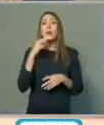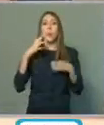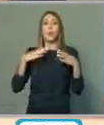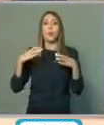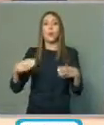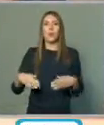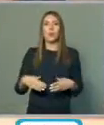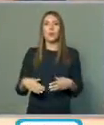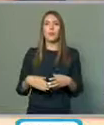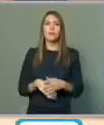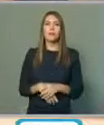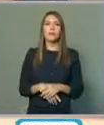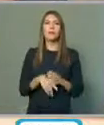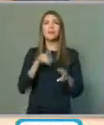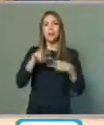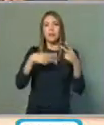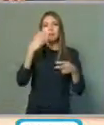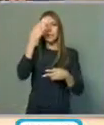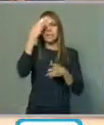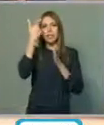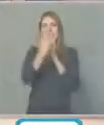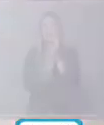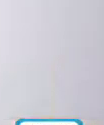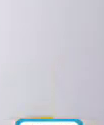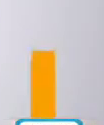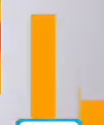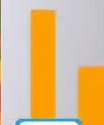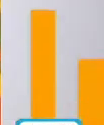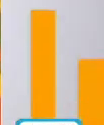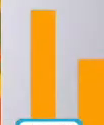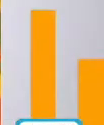¿les parece si vamos a conocer los ingredientes?